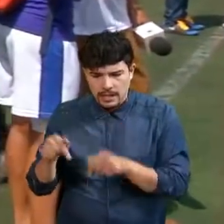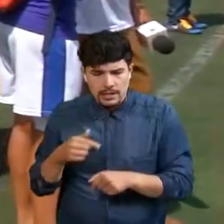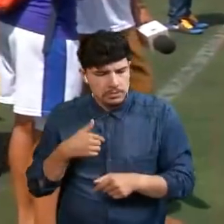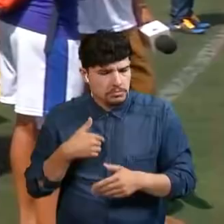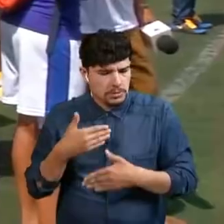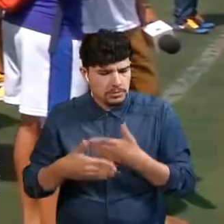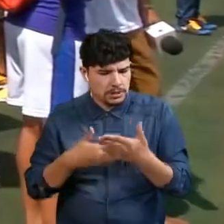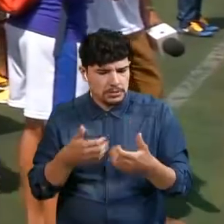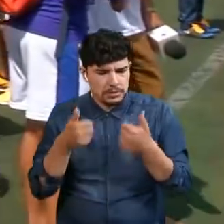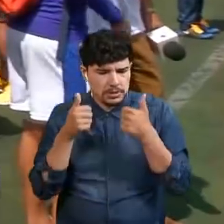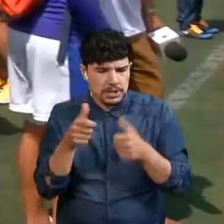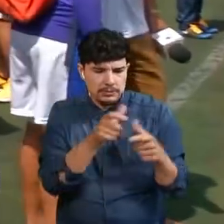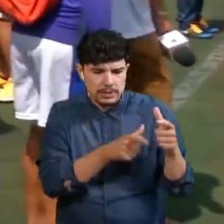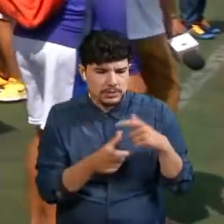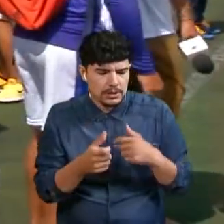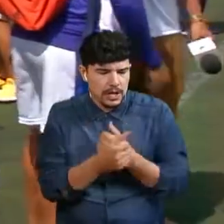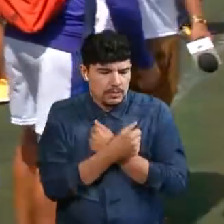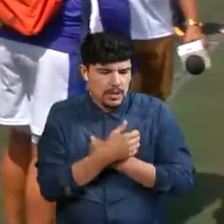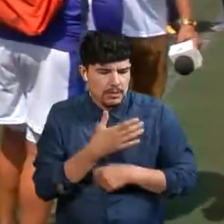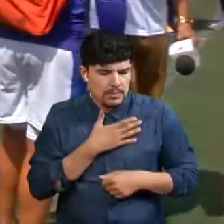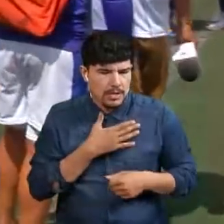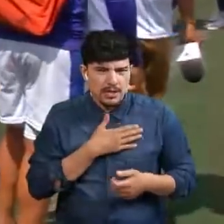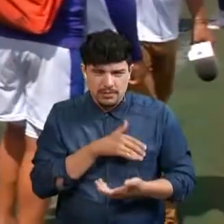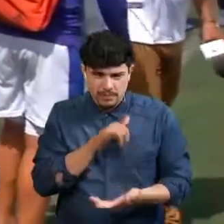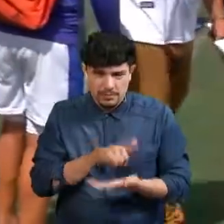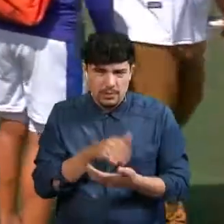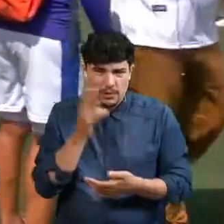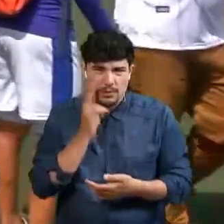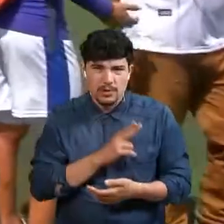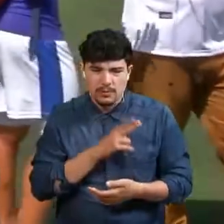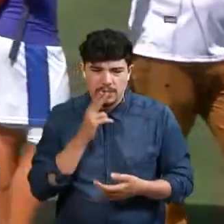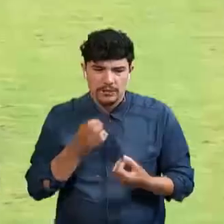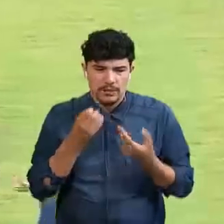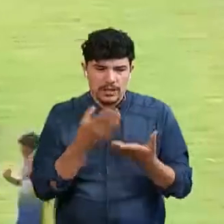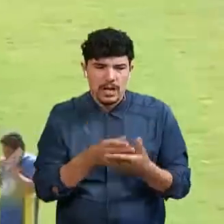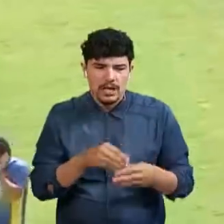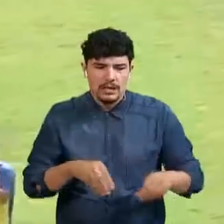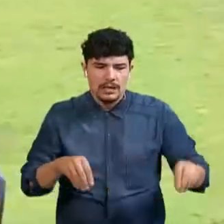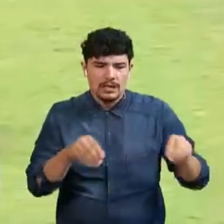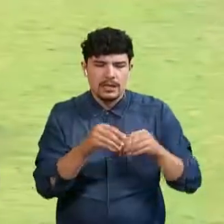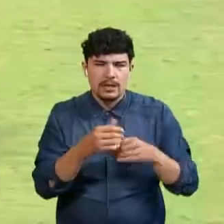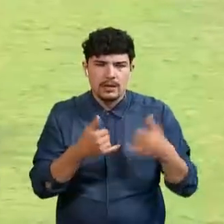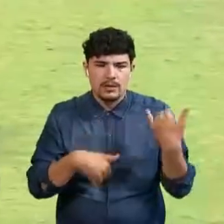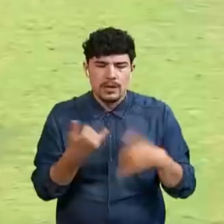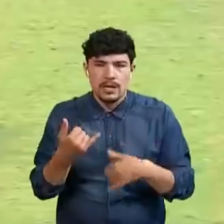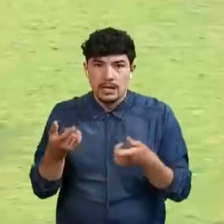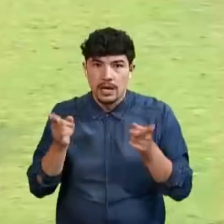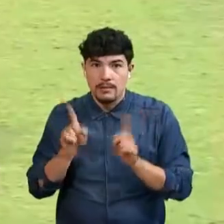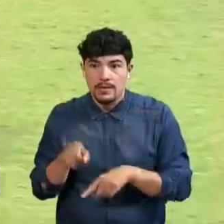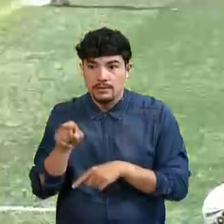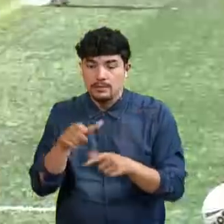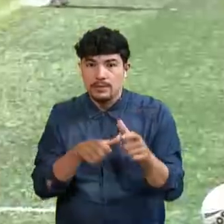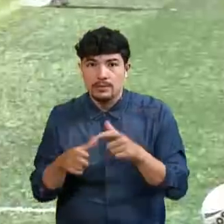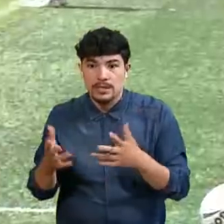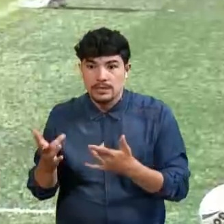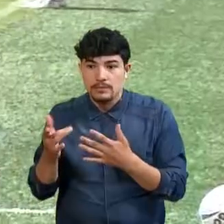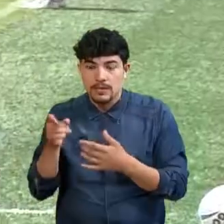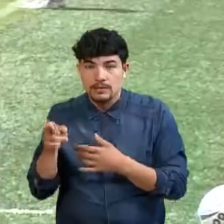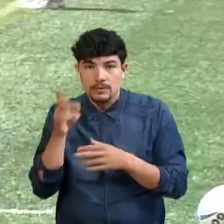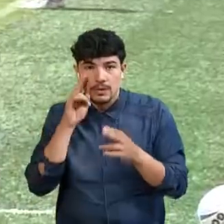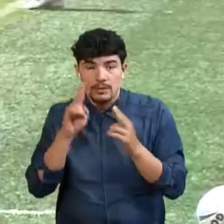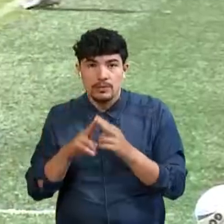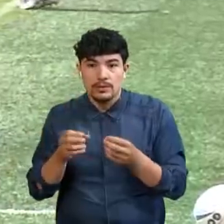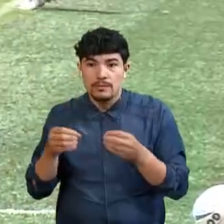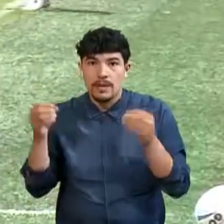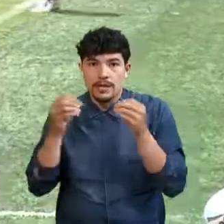la gente lo que era uno igual por el compromiso y la entrega conoce el terreno de juego envió mensaje a los hinchas quienes esperan pronto se conozcan más